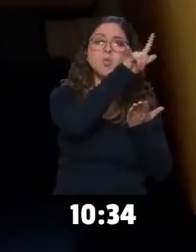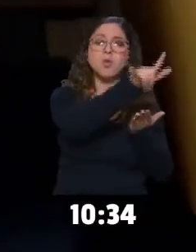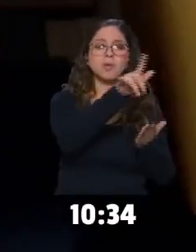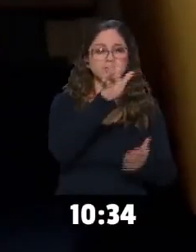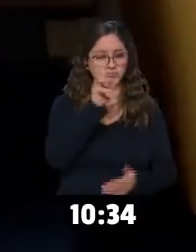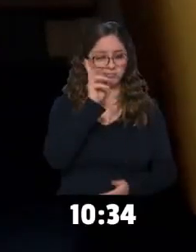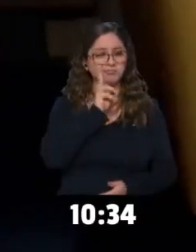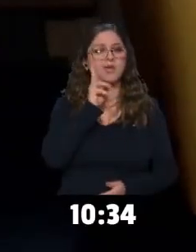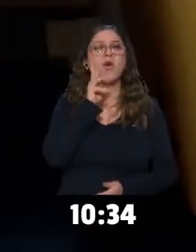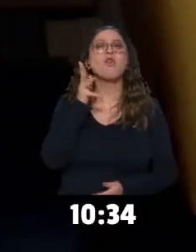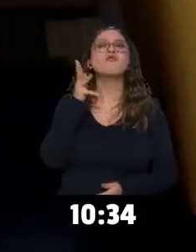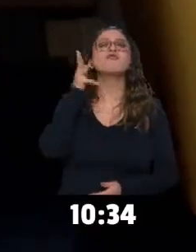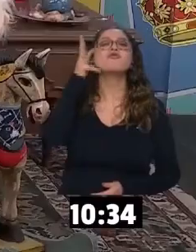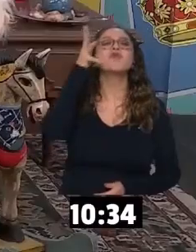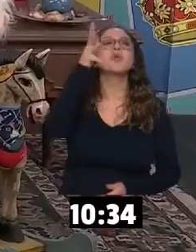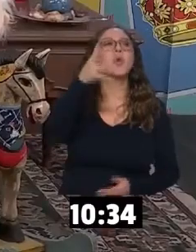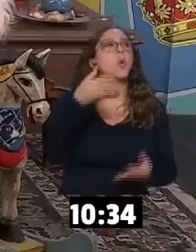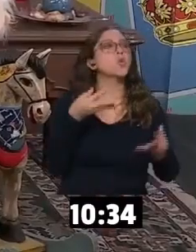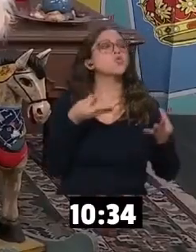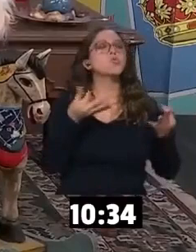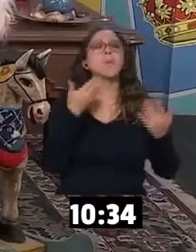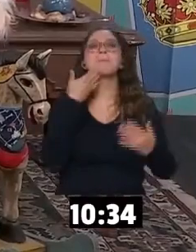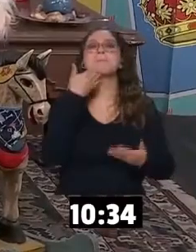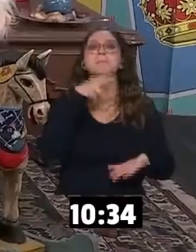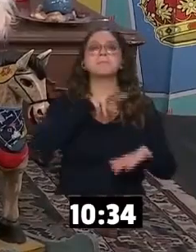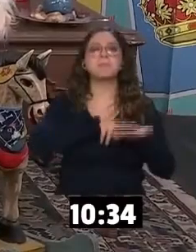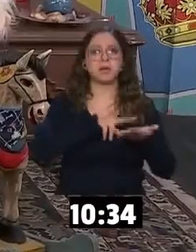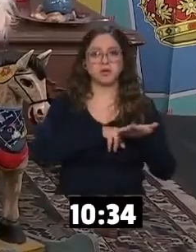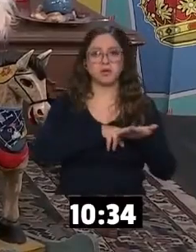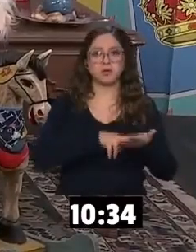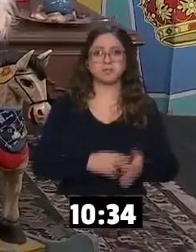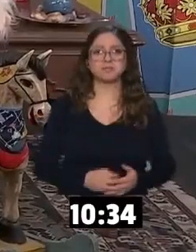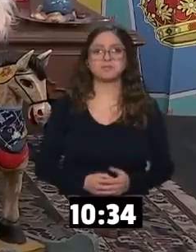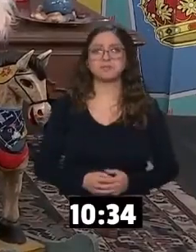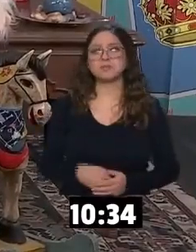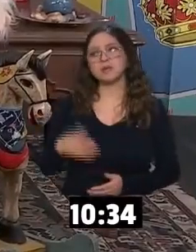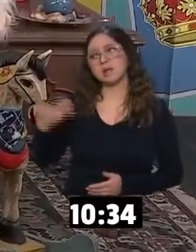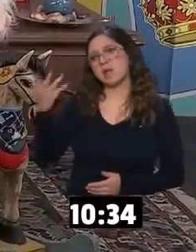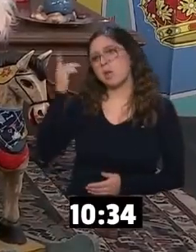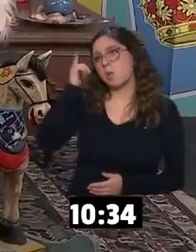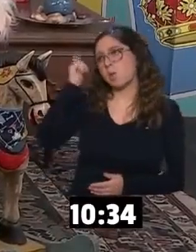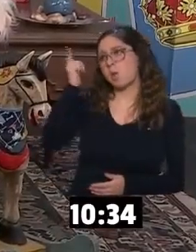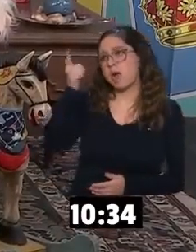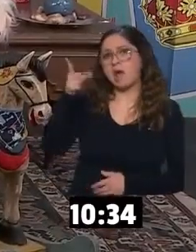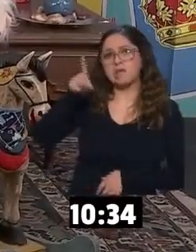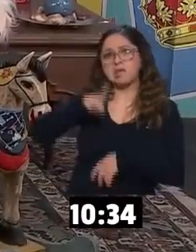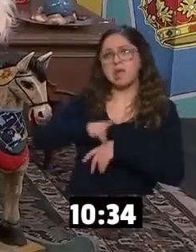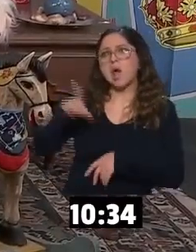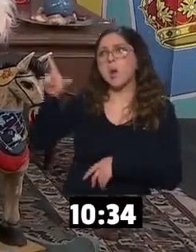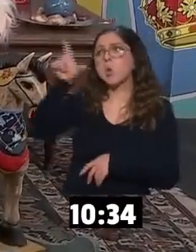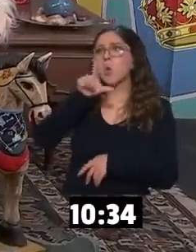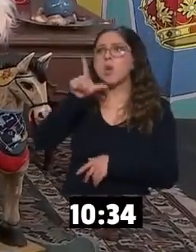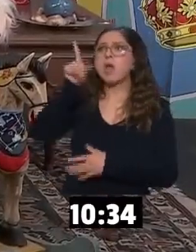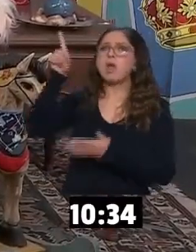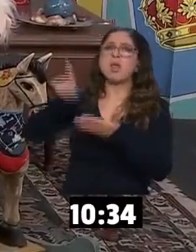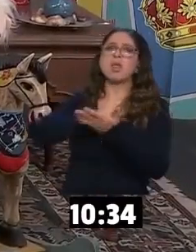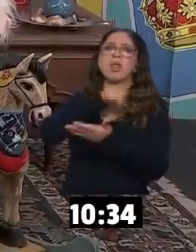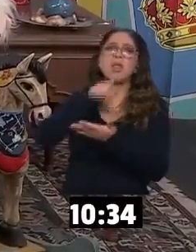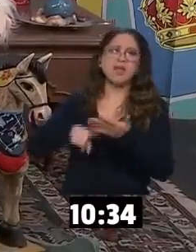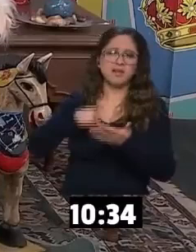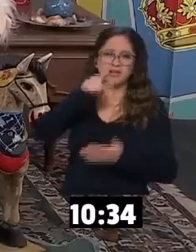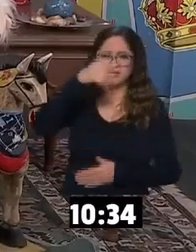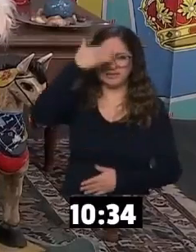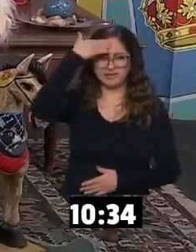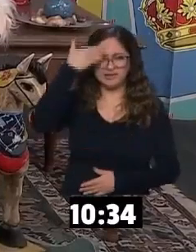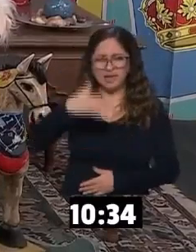gran dignidad. Ahí está. Oiga, pero que no lo vayan a sabotear porque también hacen falta los slots.